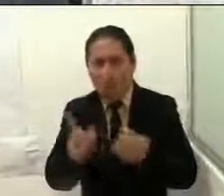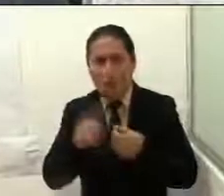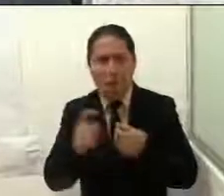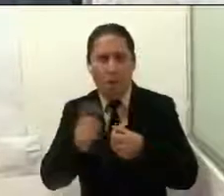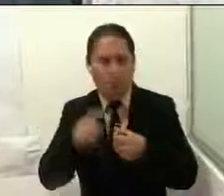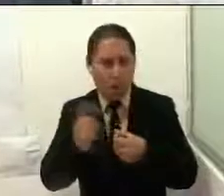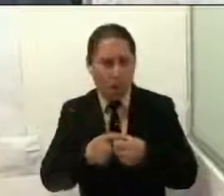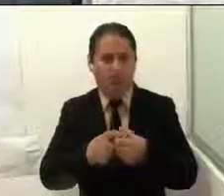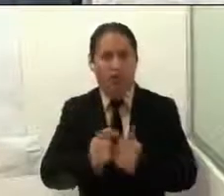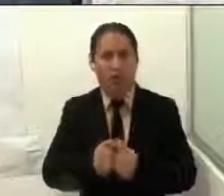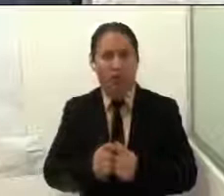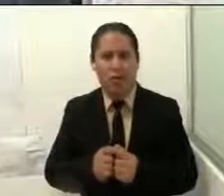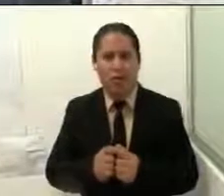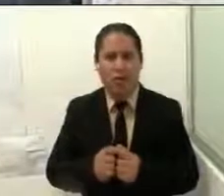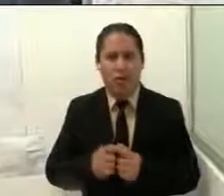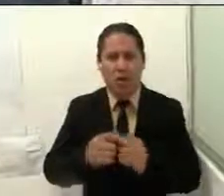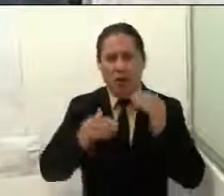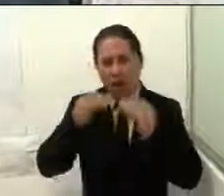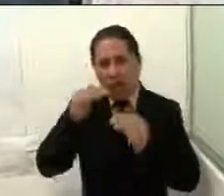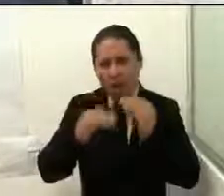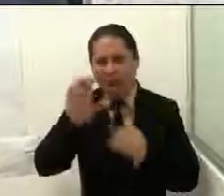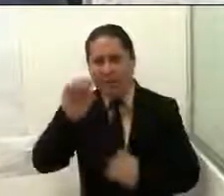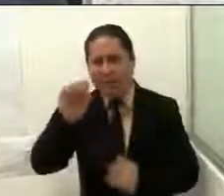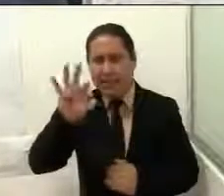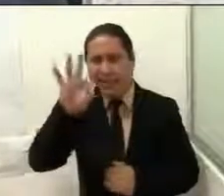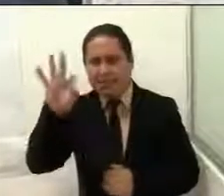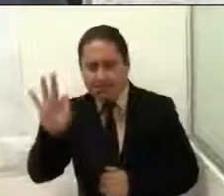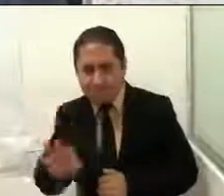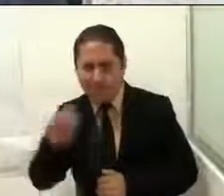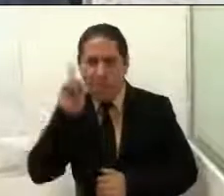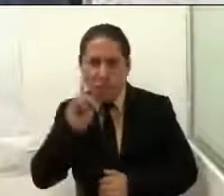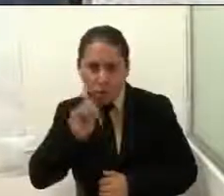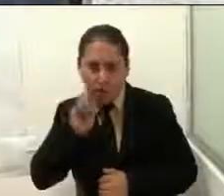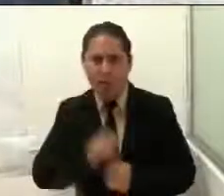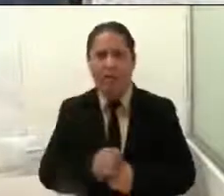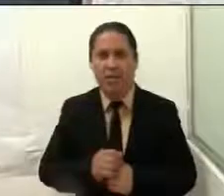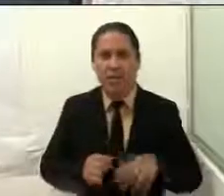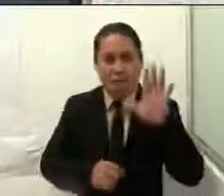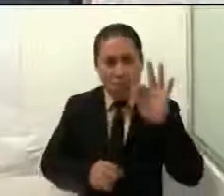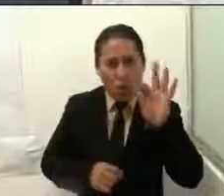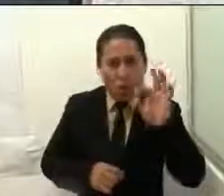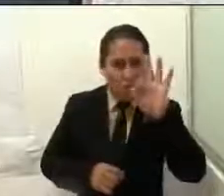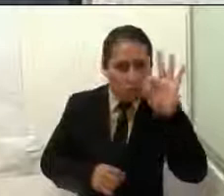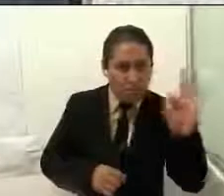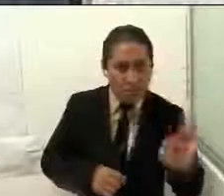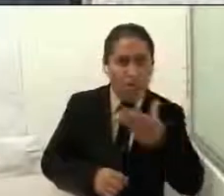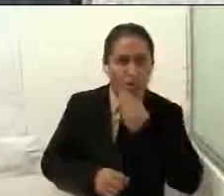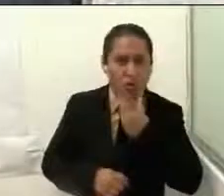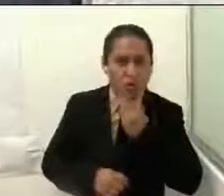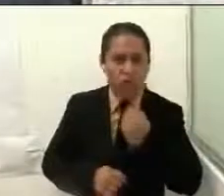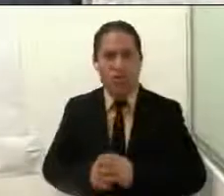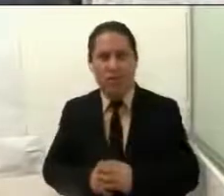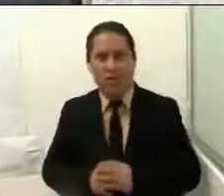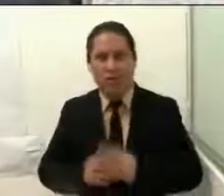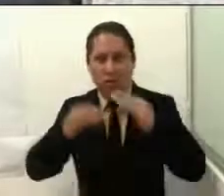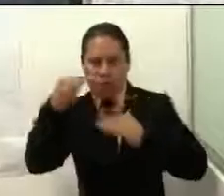en una proporción del 60 por ciento de mujeres y el 40 por ciento de hombres donde se